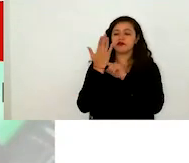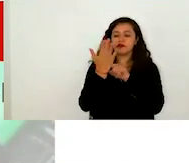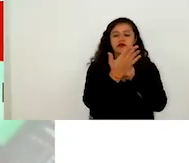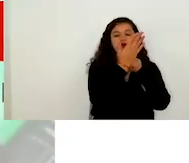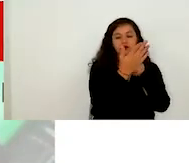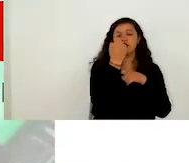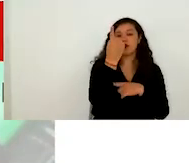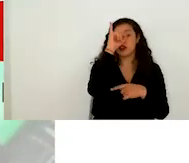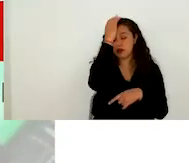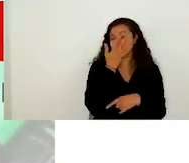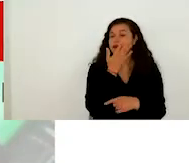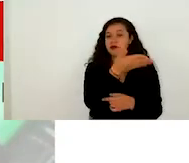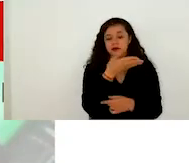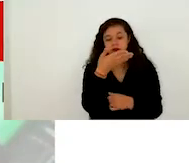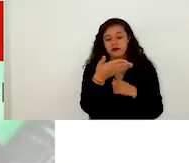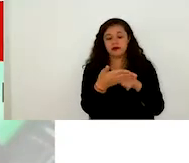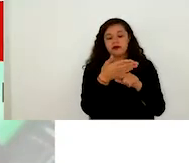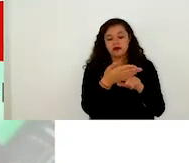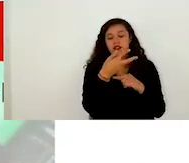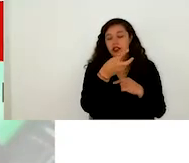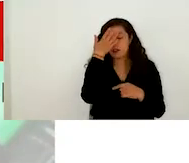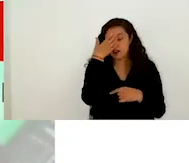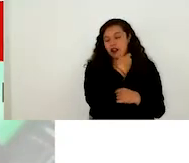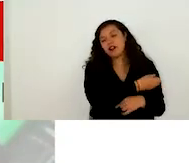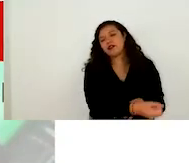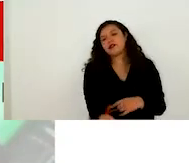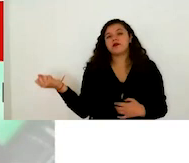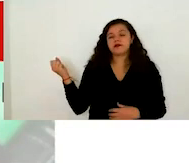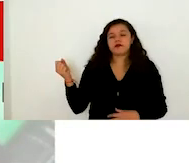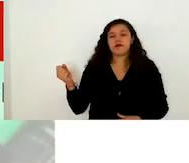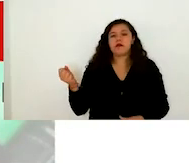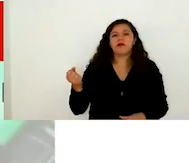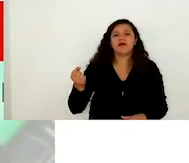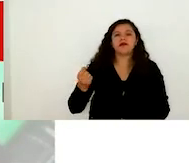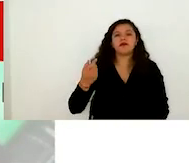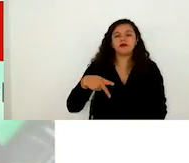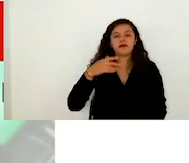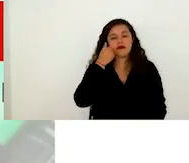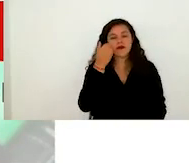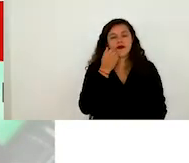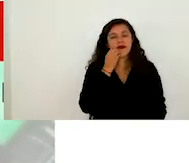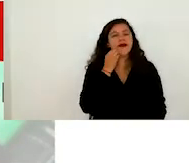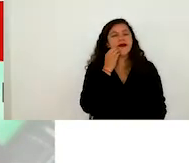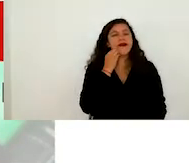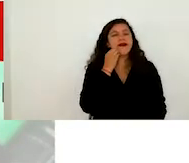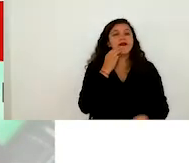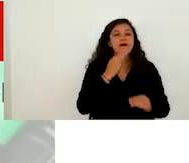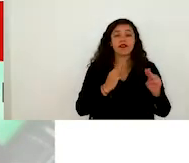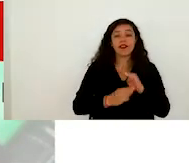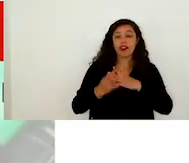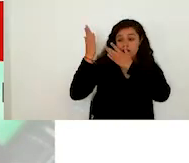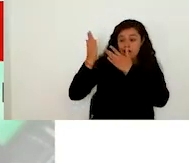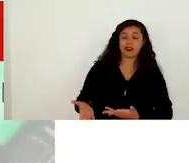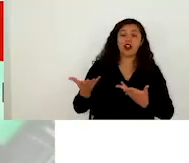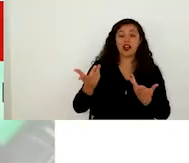ésta es una habilidad y entonces de 100 expectativas herramientas aquí hay una hay que